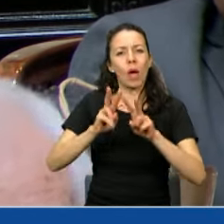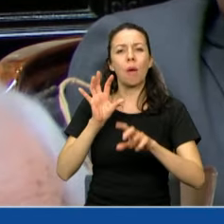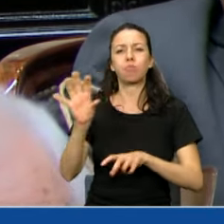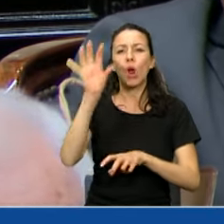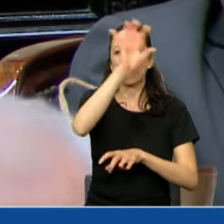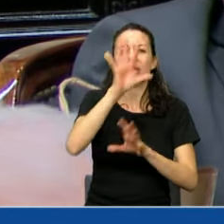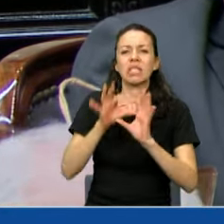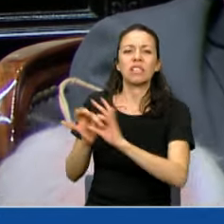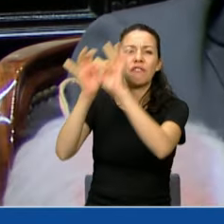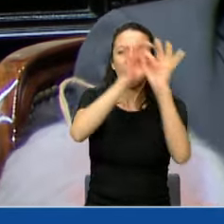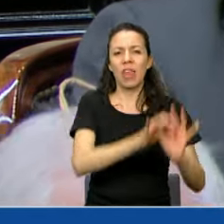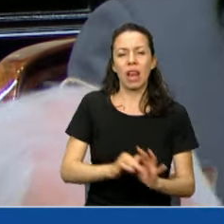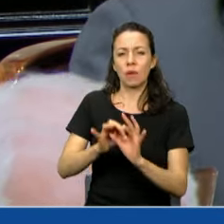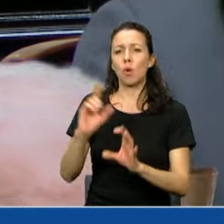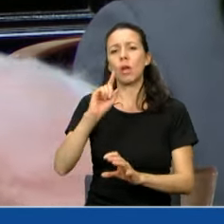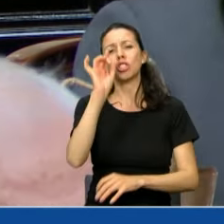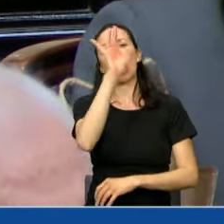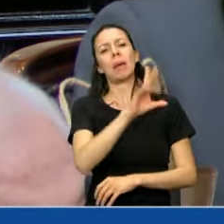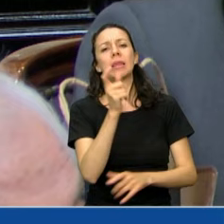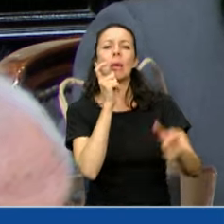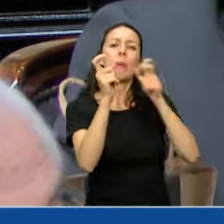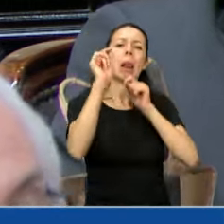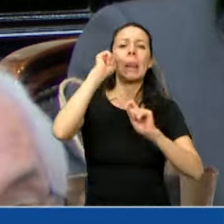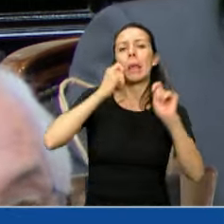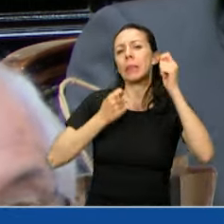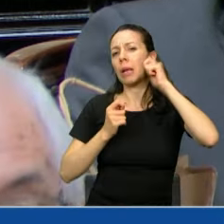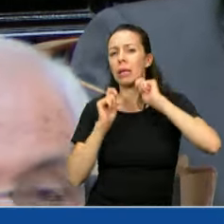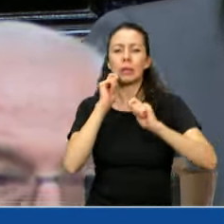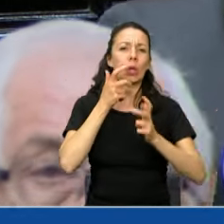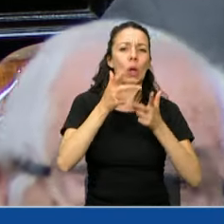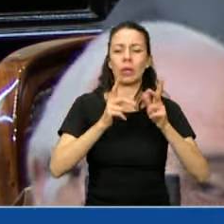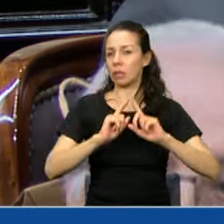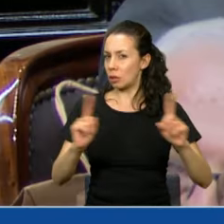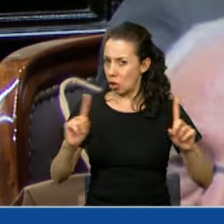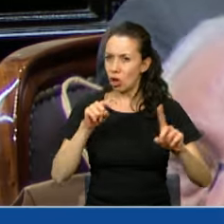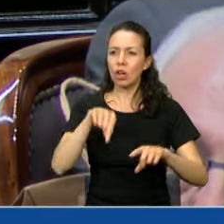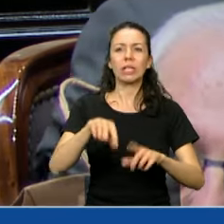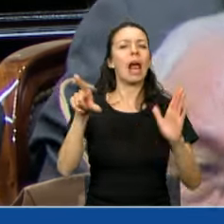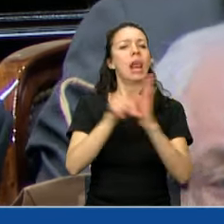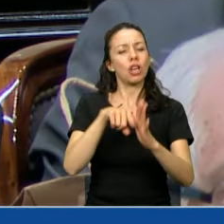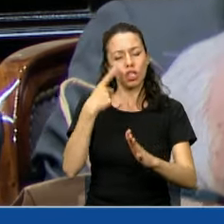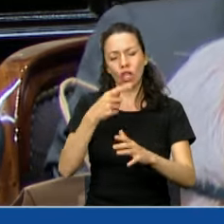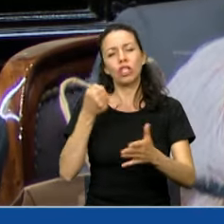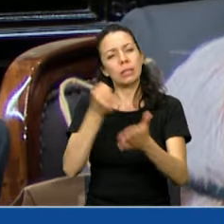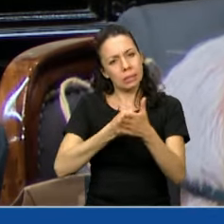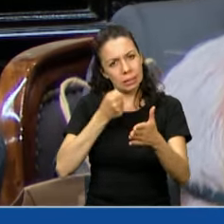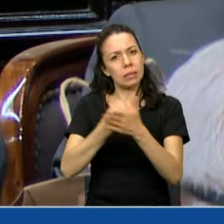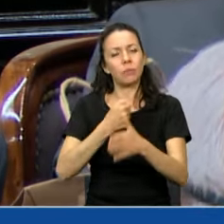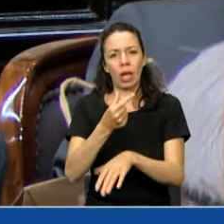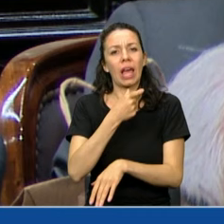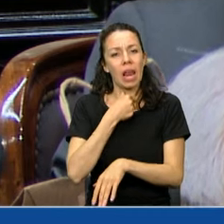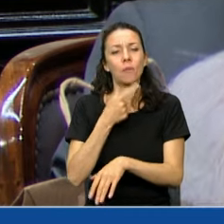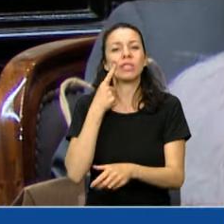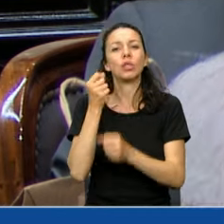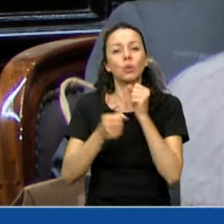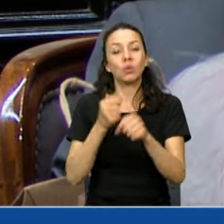no con palabras bonitas únicamente Entonces vamos a insistir con esta ley Porque queremos defender nuestra industria